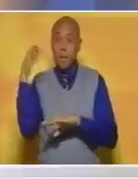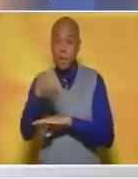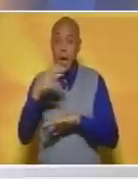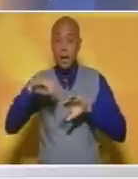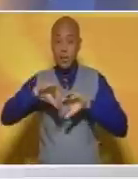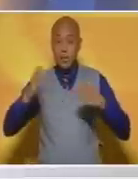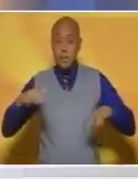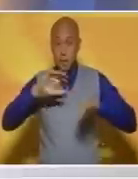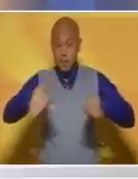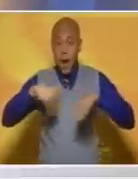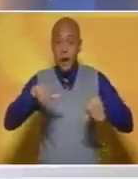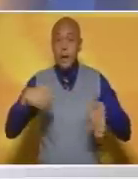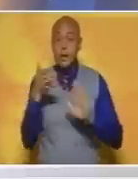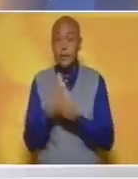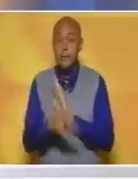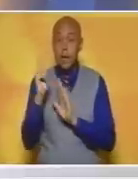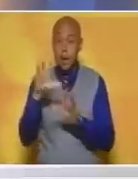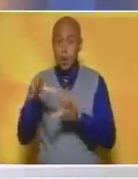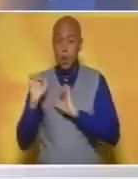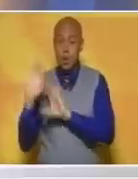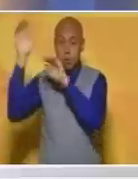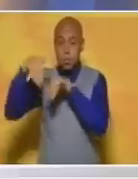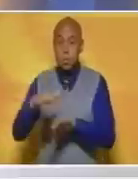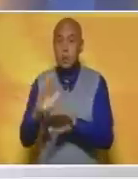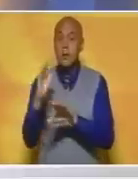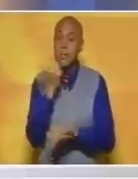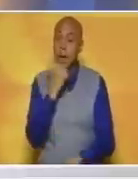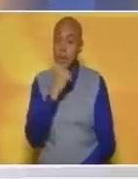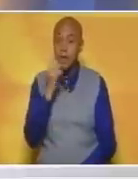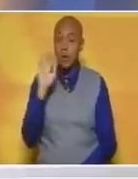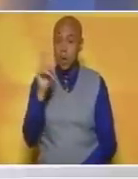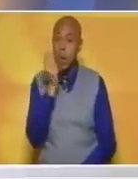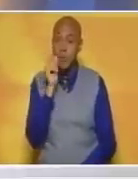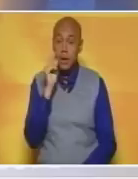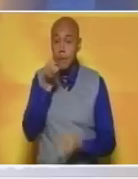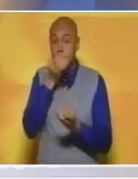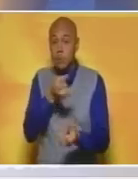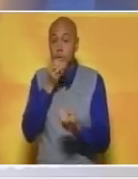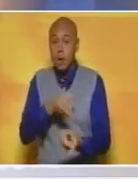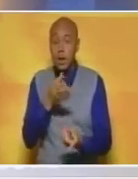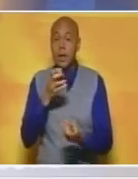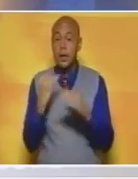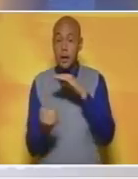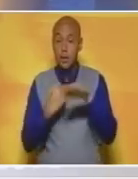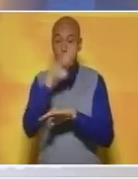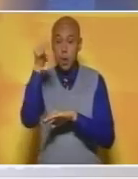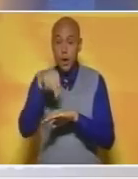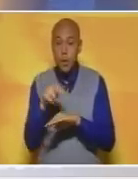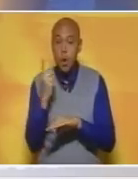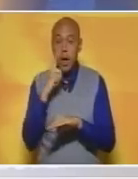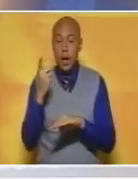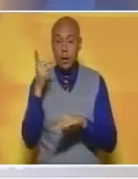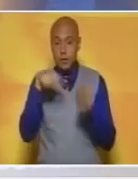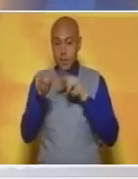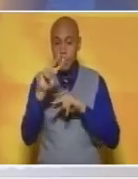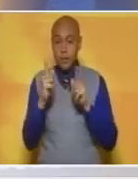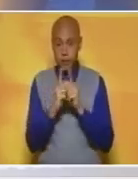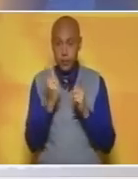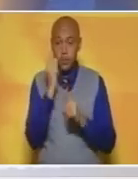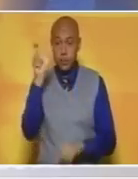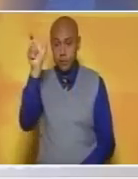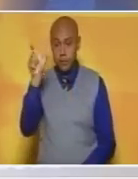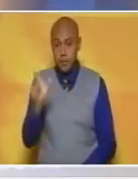el mar de Leva, que se ha presentado desde el sábado. Así lo informó Ernesto García, presidente del Instituto Regional de Turismo.